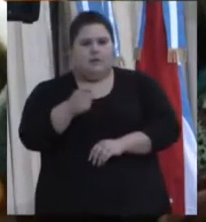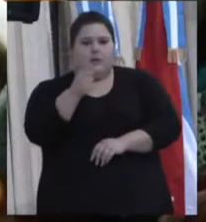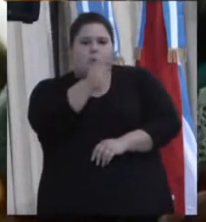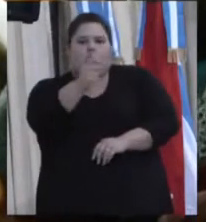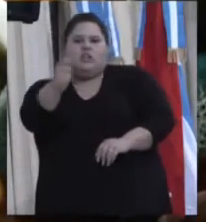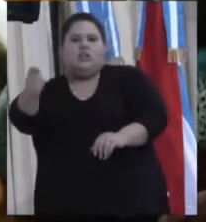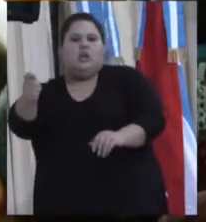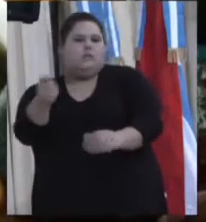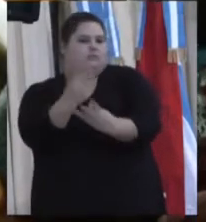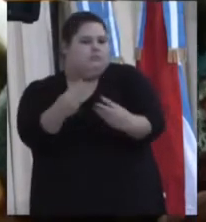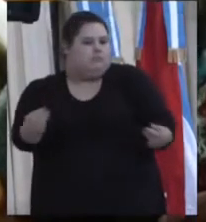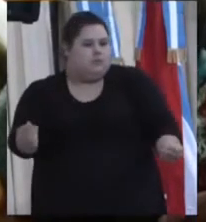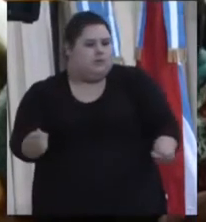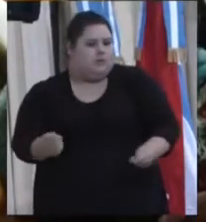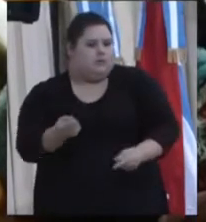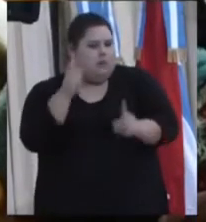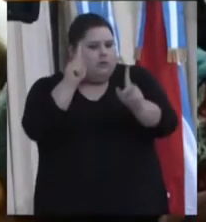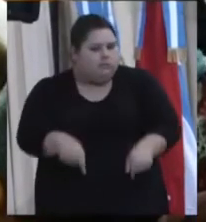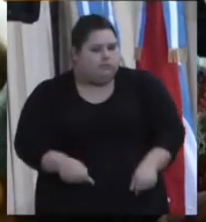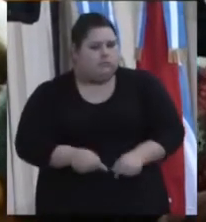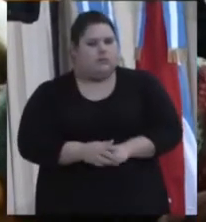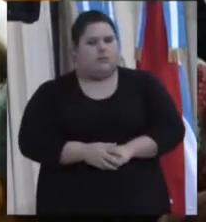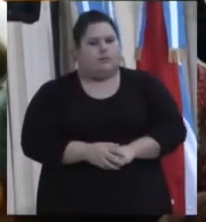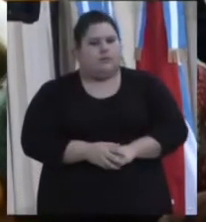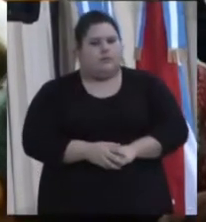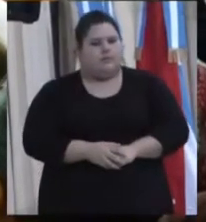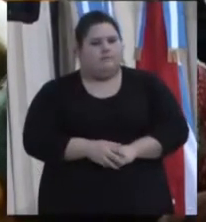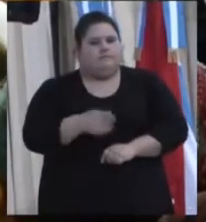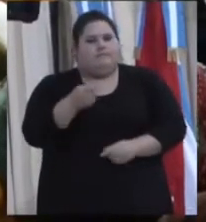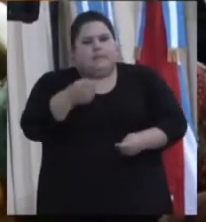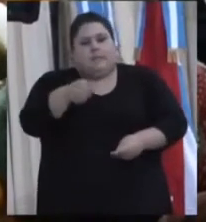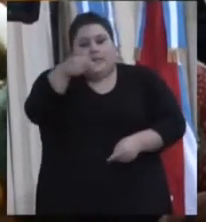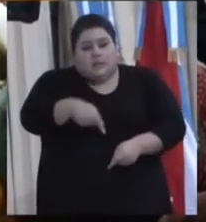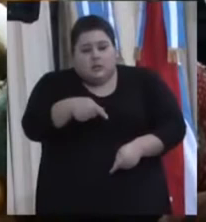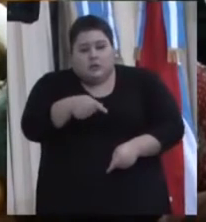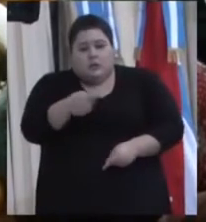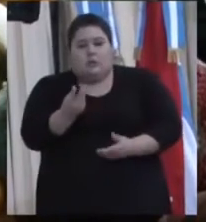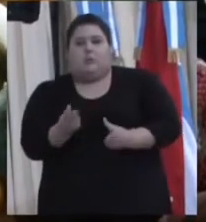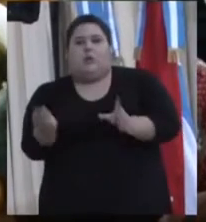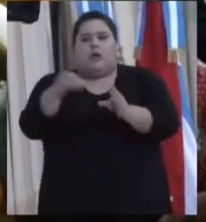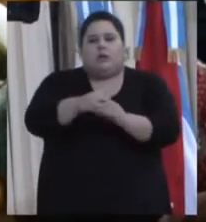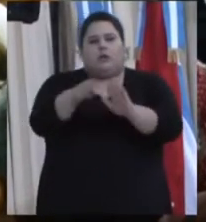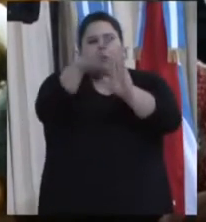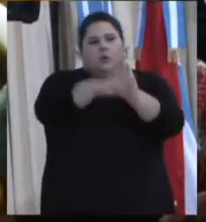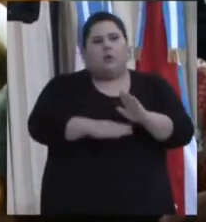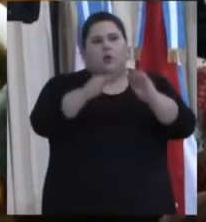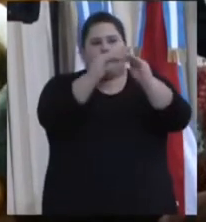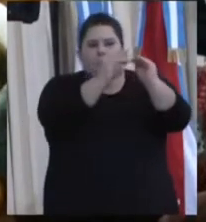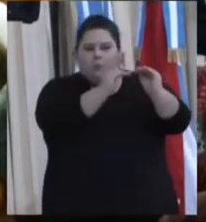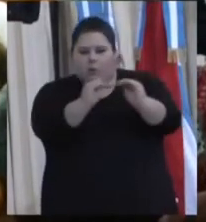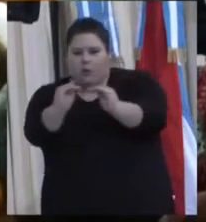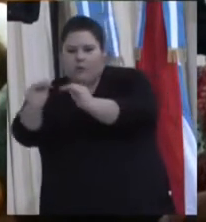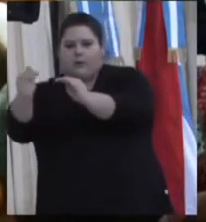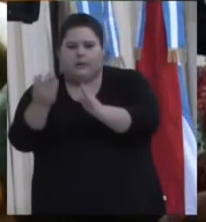rankings que nos van a dar indicadores sobre si estamos o no dentro de un determinado promedio, dentro de una media, etc.